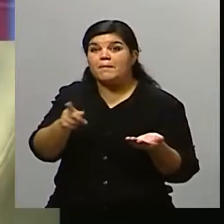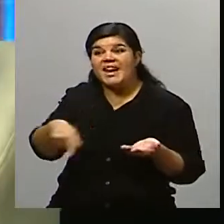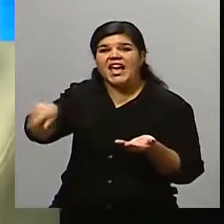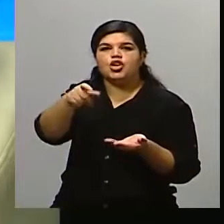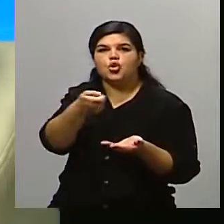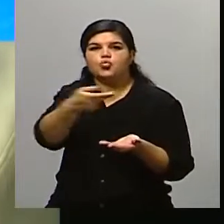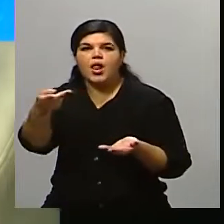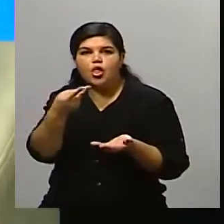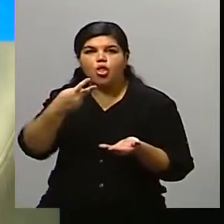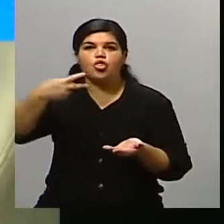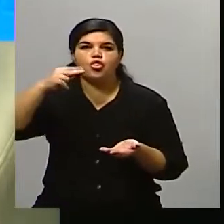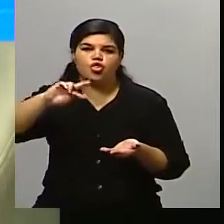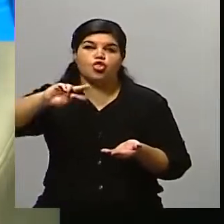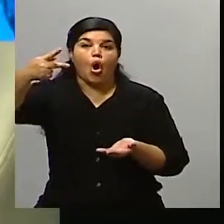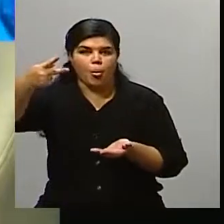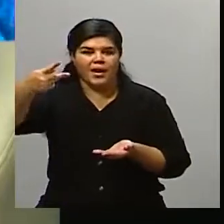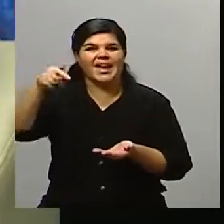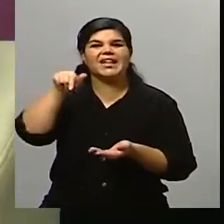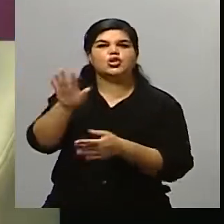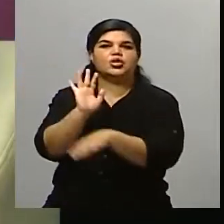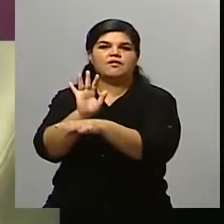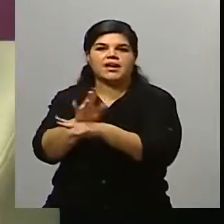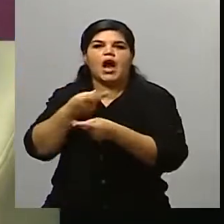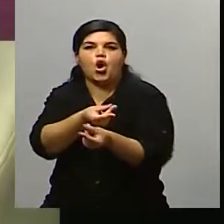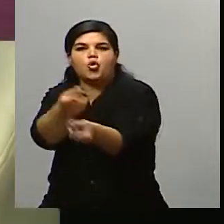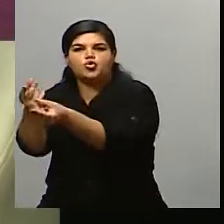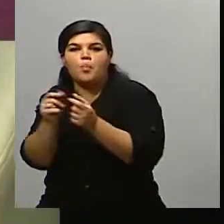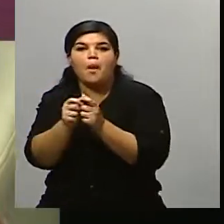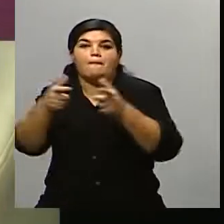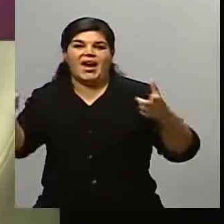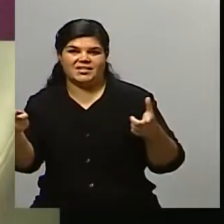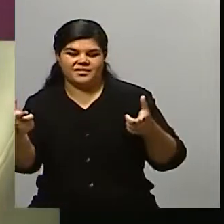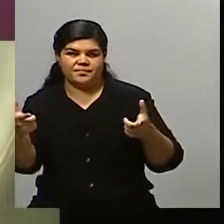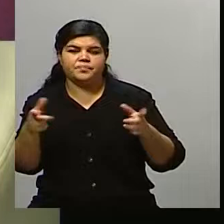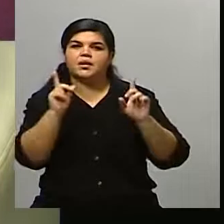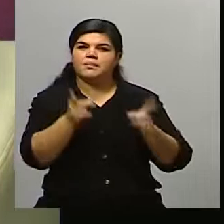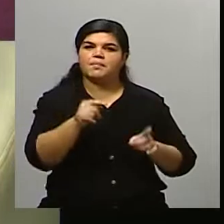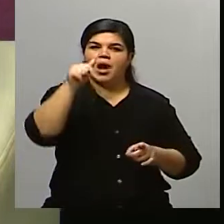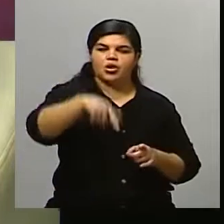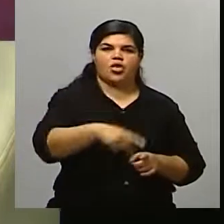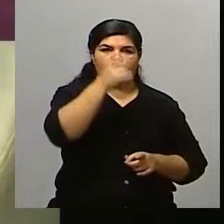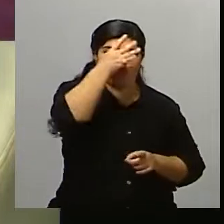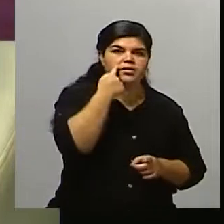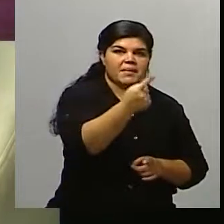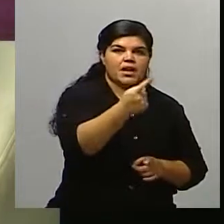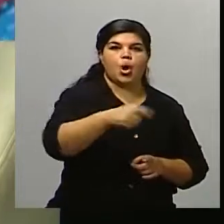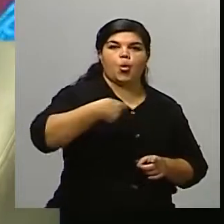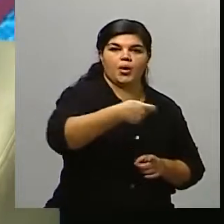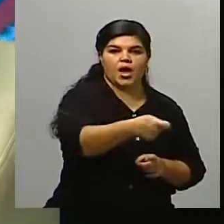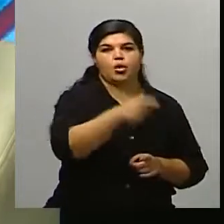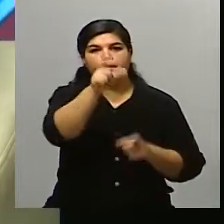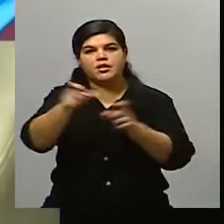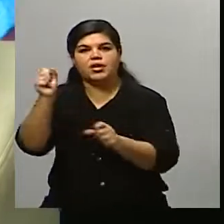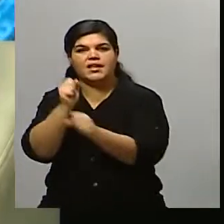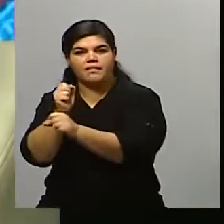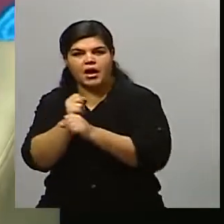seguridad social y perdón, que cada vez, ahora estamos hablando del refuerzo de 12.000 pesos para jubilados, 18.000 pesos para trabajadores y trabajadoras.